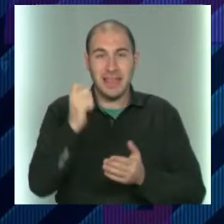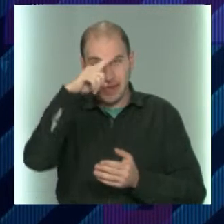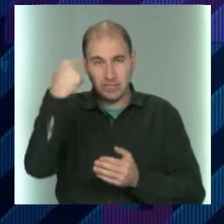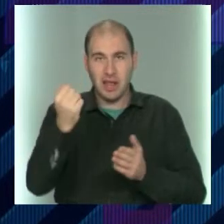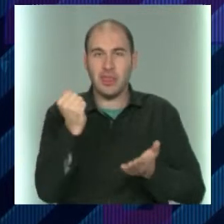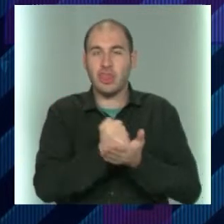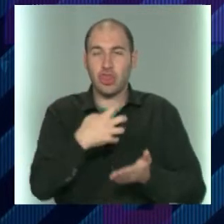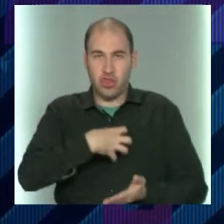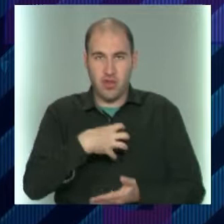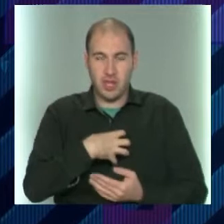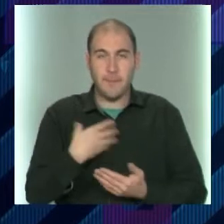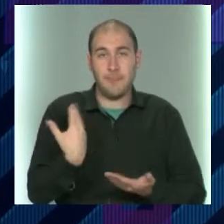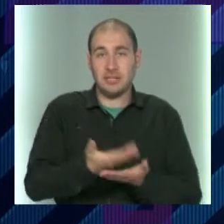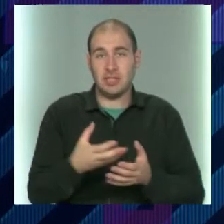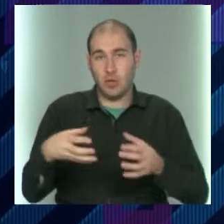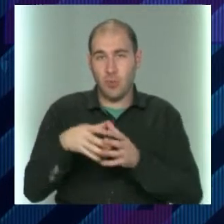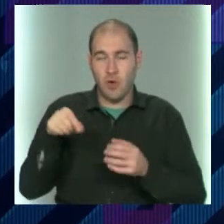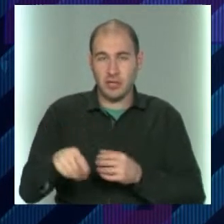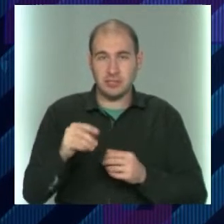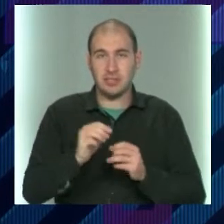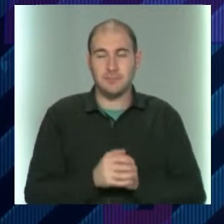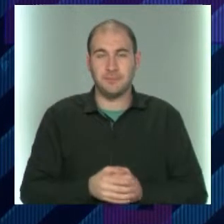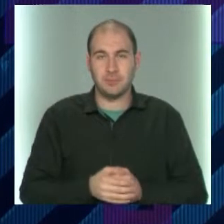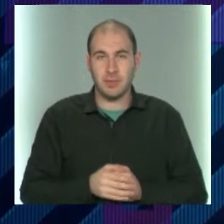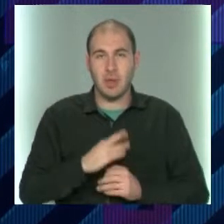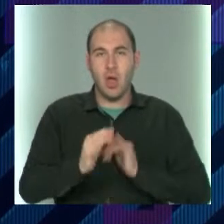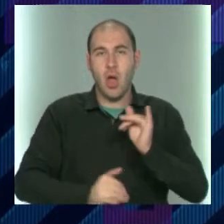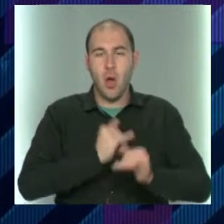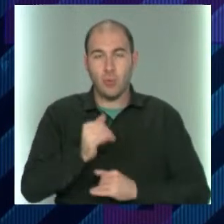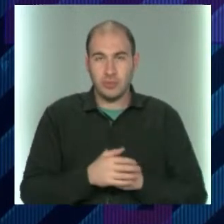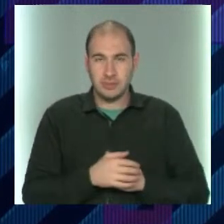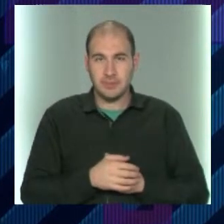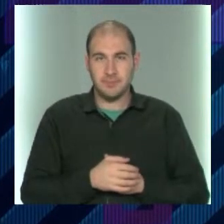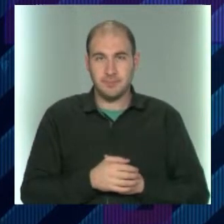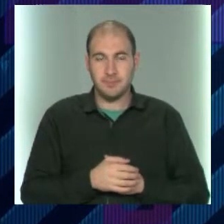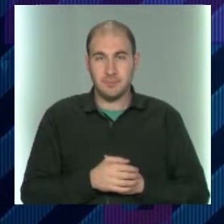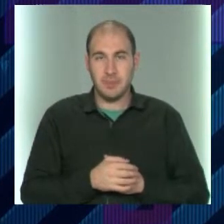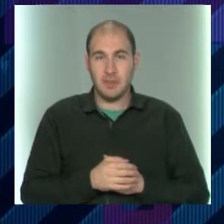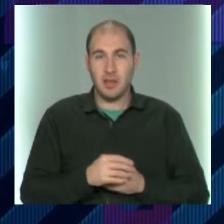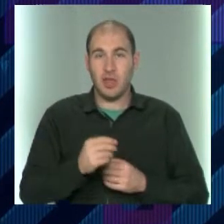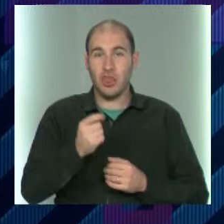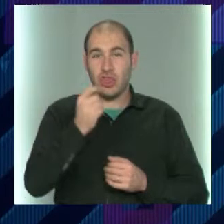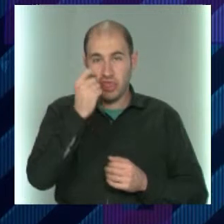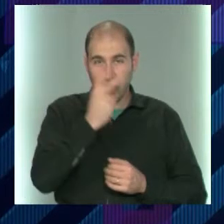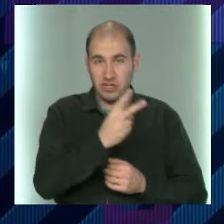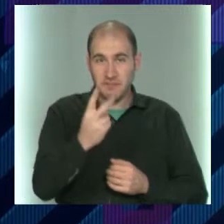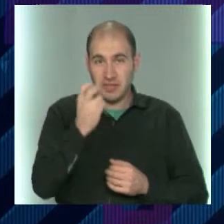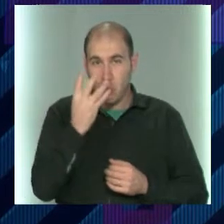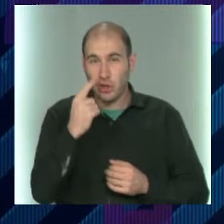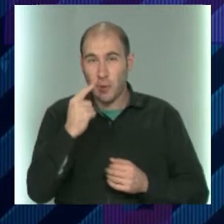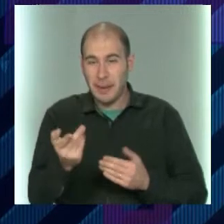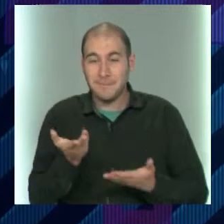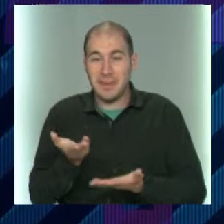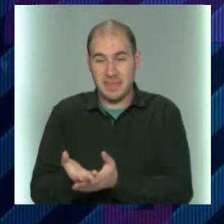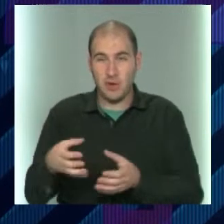de patente presentadas por este organismo, la OMPI. Estamos hablando de que desde 224.000 solicitudes que llegaron a